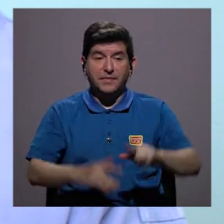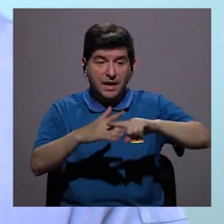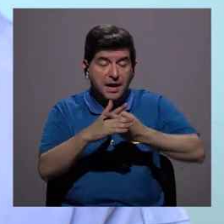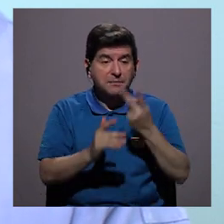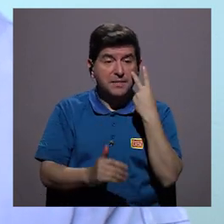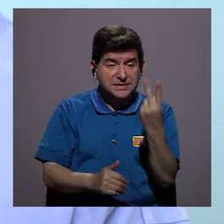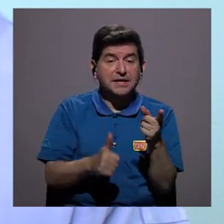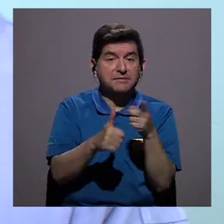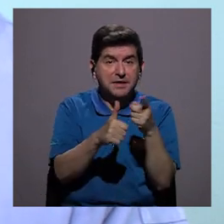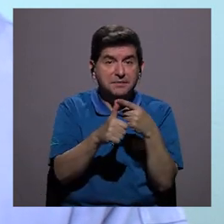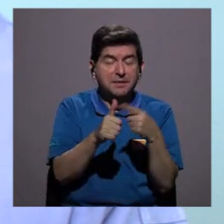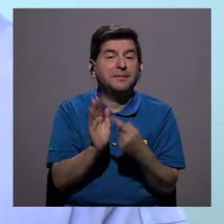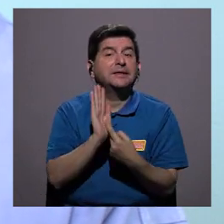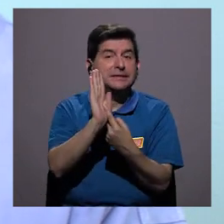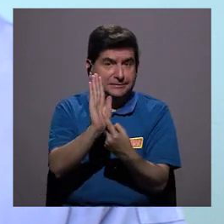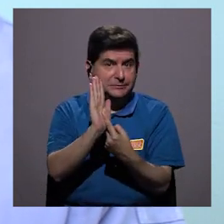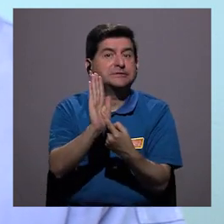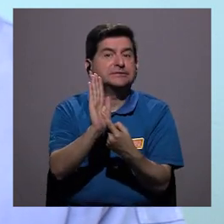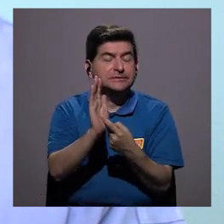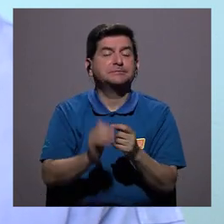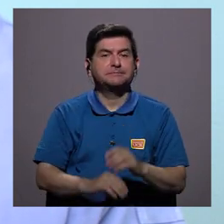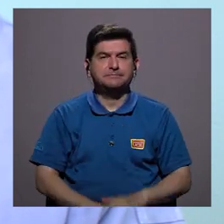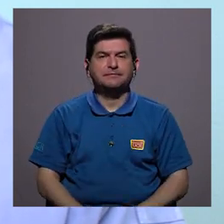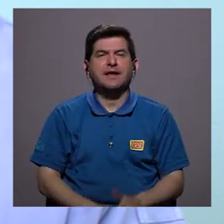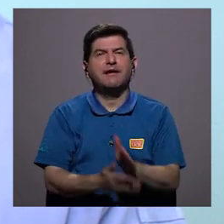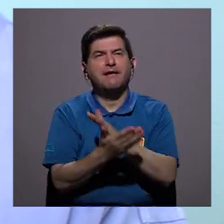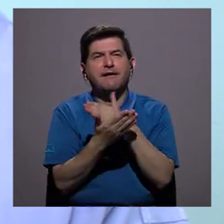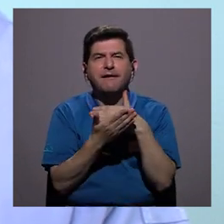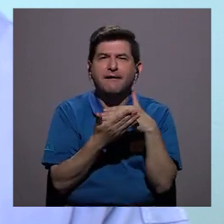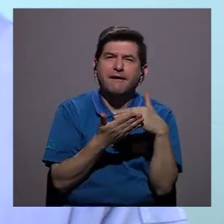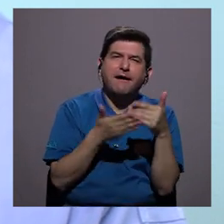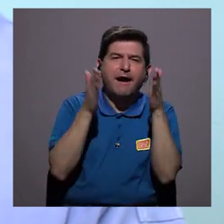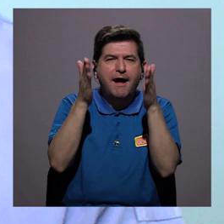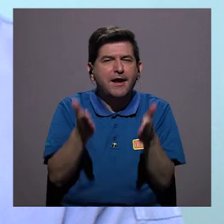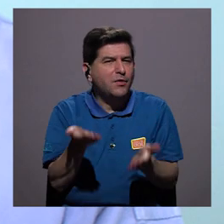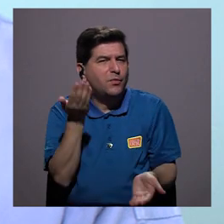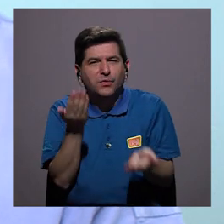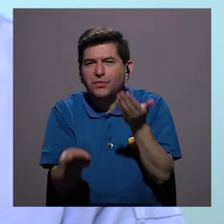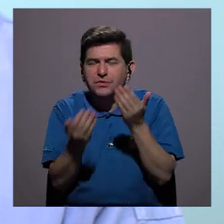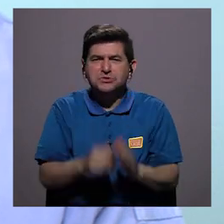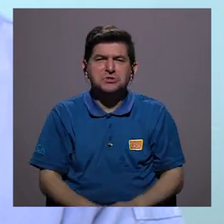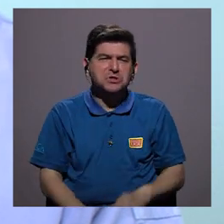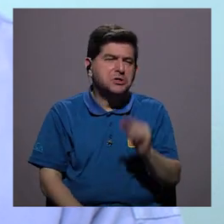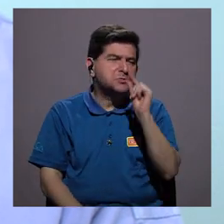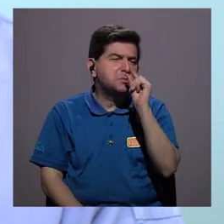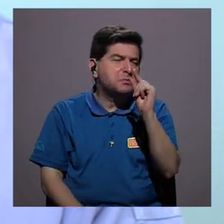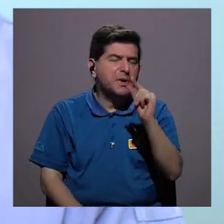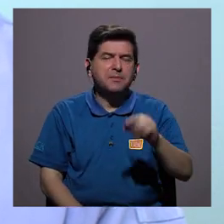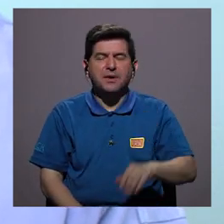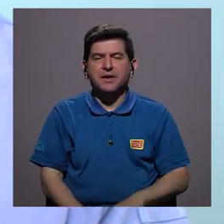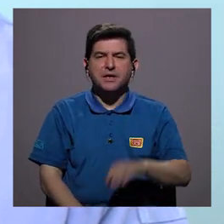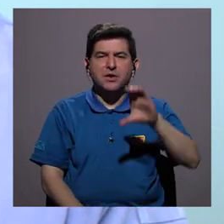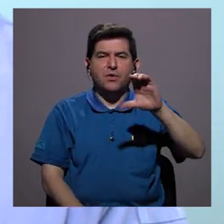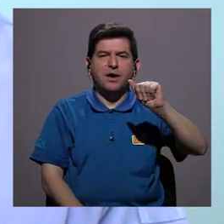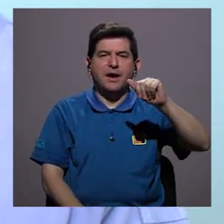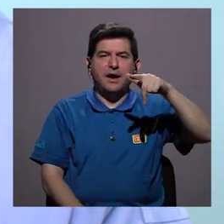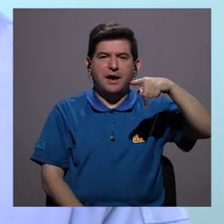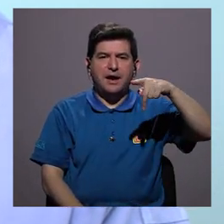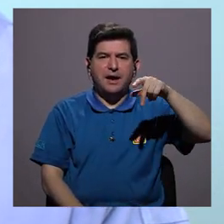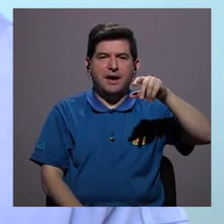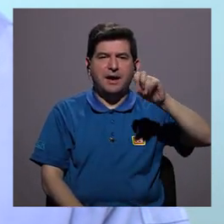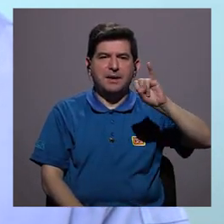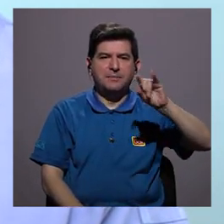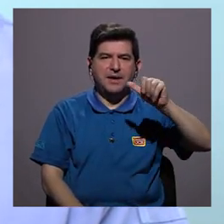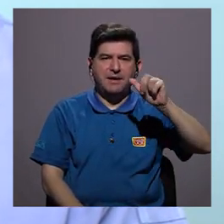normal, empieza uno a ver ya las primeras manifestaciones. Algunas no pasan de pequeños capilares